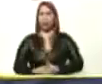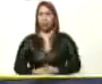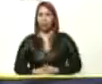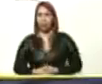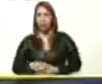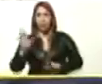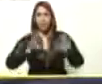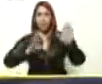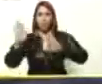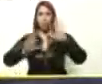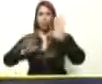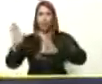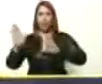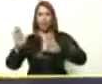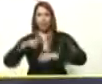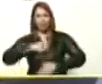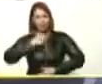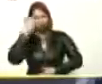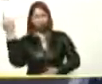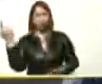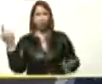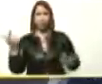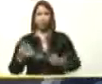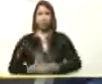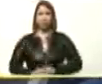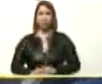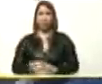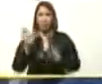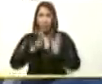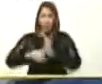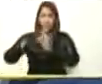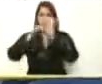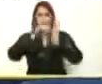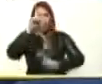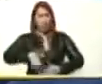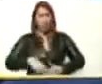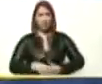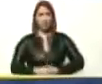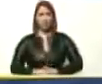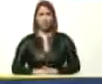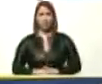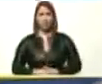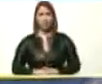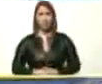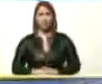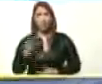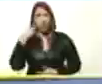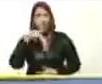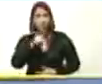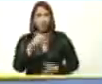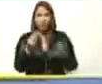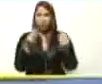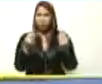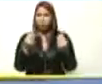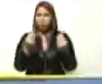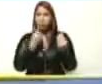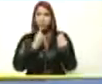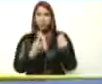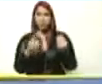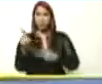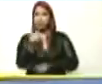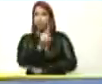por cobarde, y corrupto también, y por eso muchos de ellos, dijeron, no,